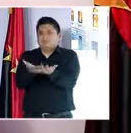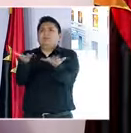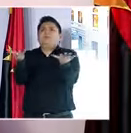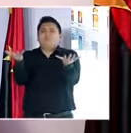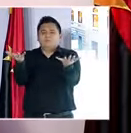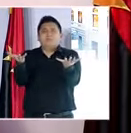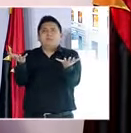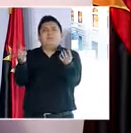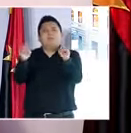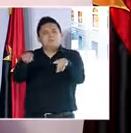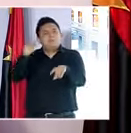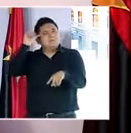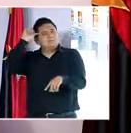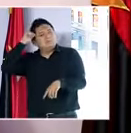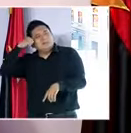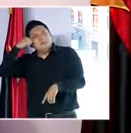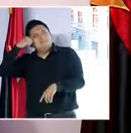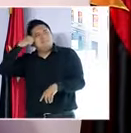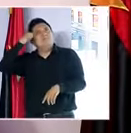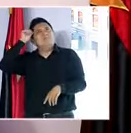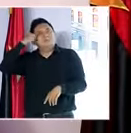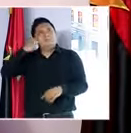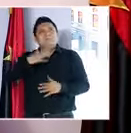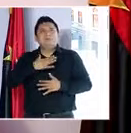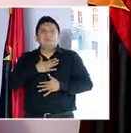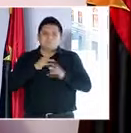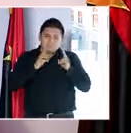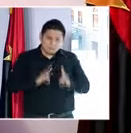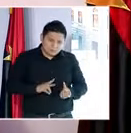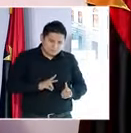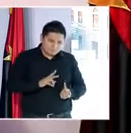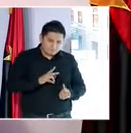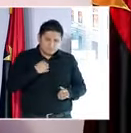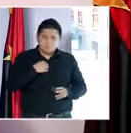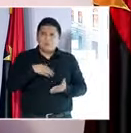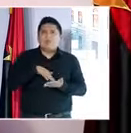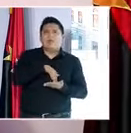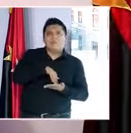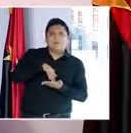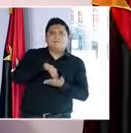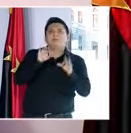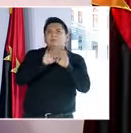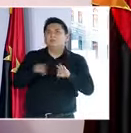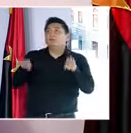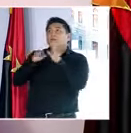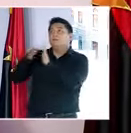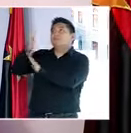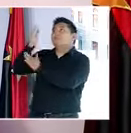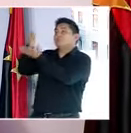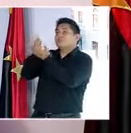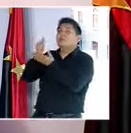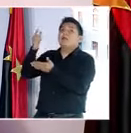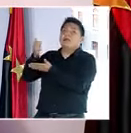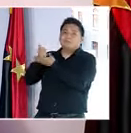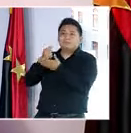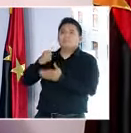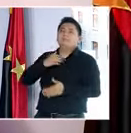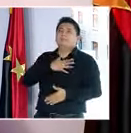nos recuerda a todos lo débiles que somos. Y es la misericordia de